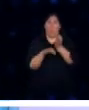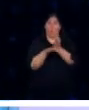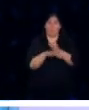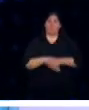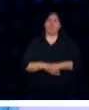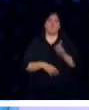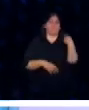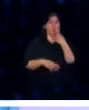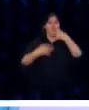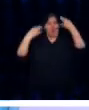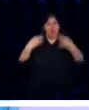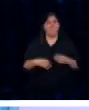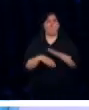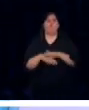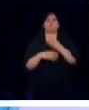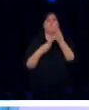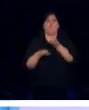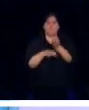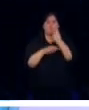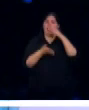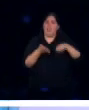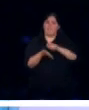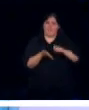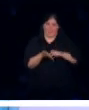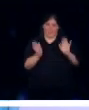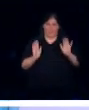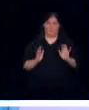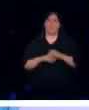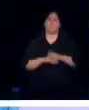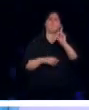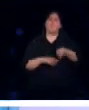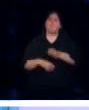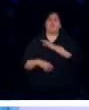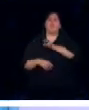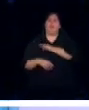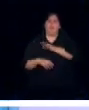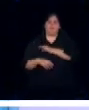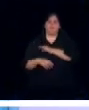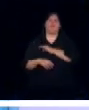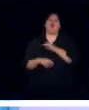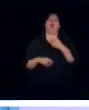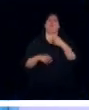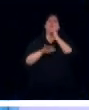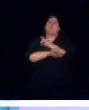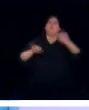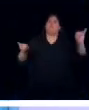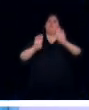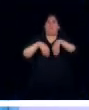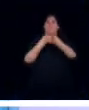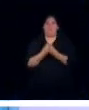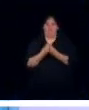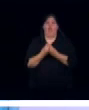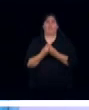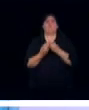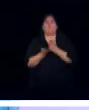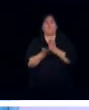cual entre todos los argentinos y argentinas le pagamos las cloacas y el agua potable a los barrios de Palermo y Recoleta, los barrios con el valor de